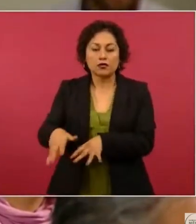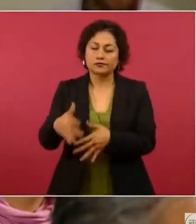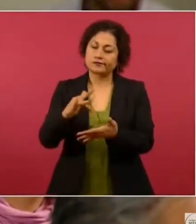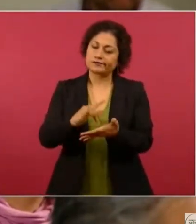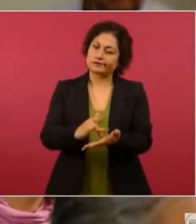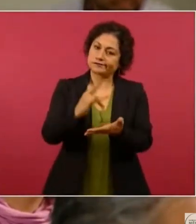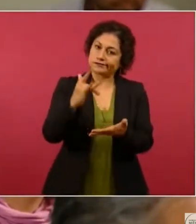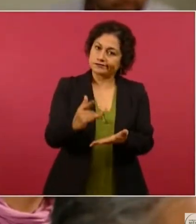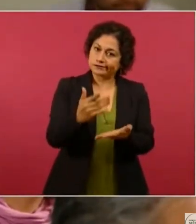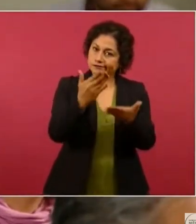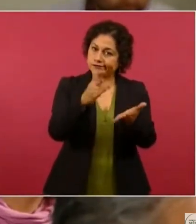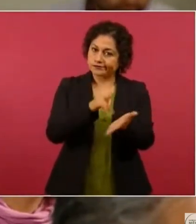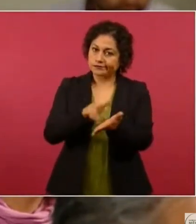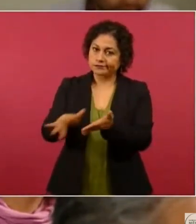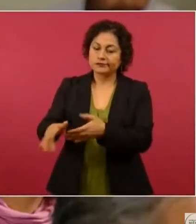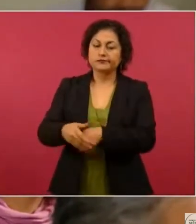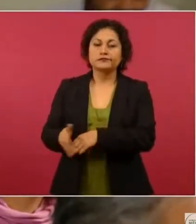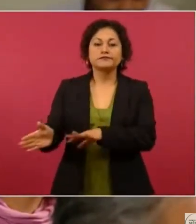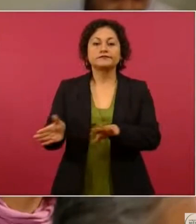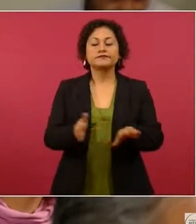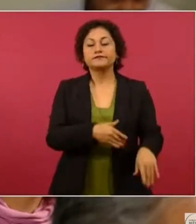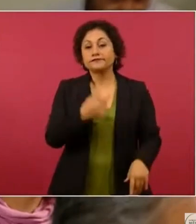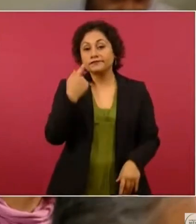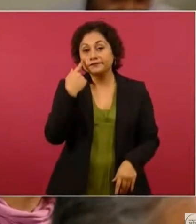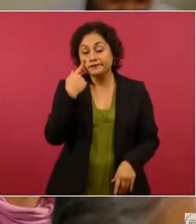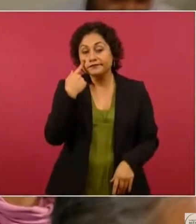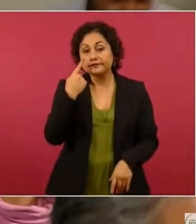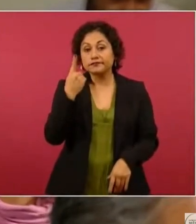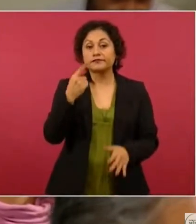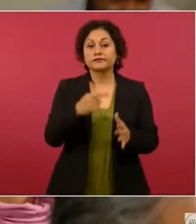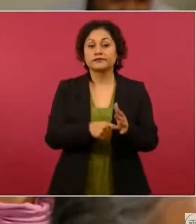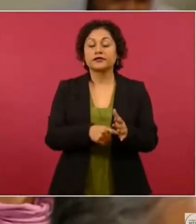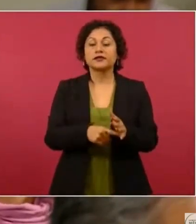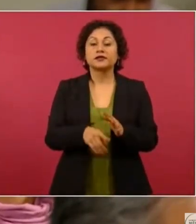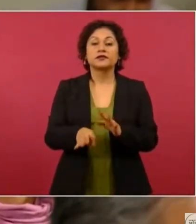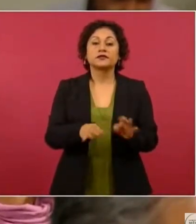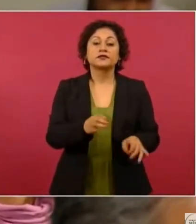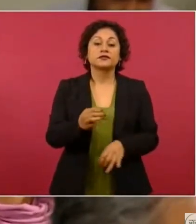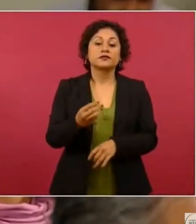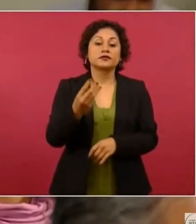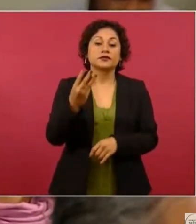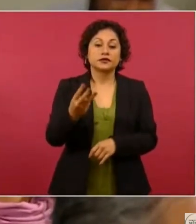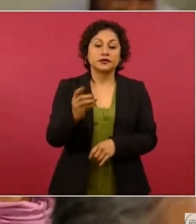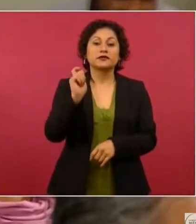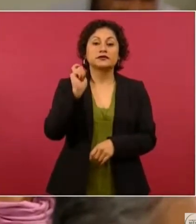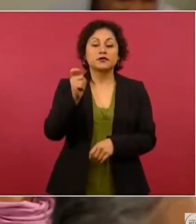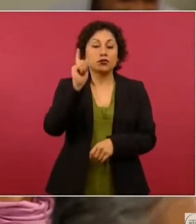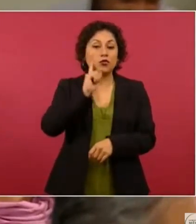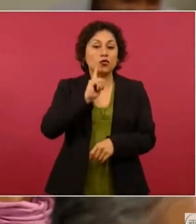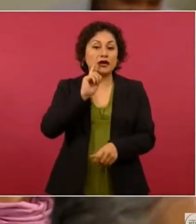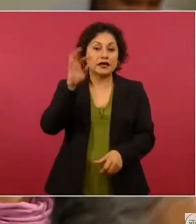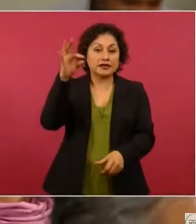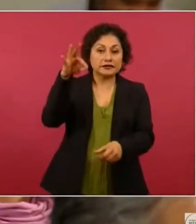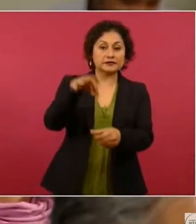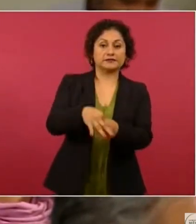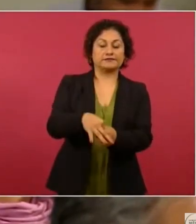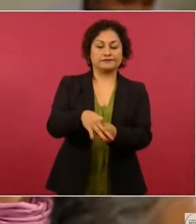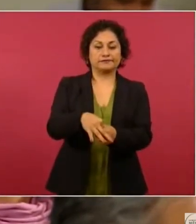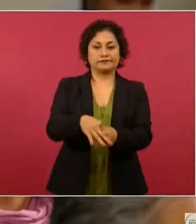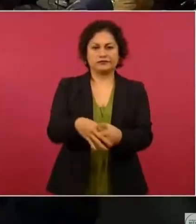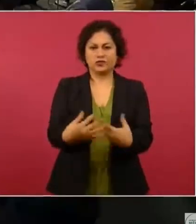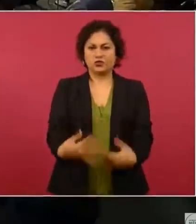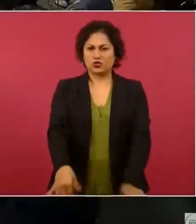Señor presidente, en 1953 se aprueba que las mujeres votemos en México. Para mí eso